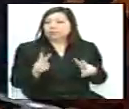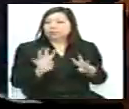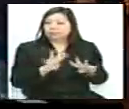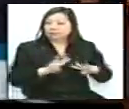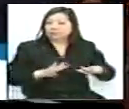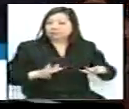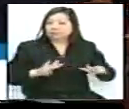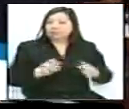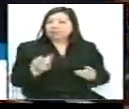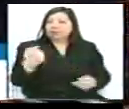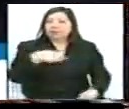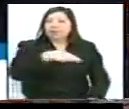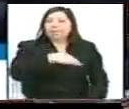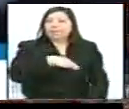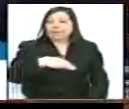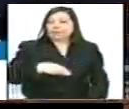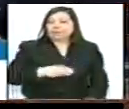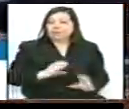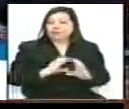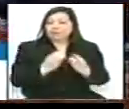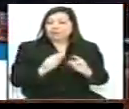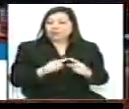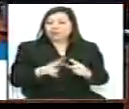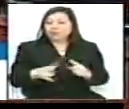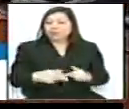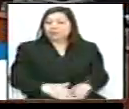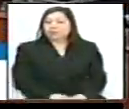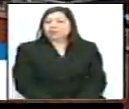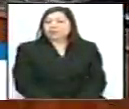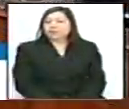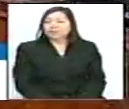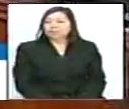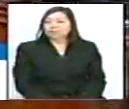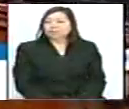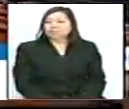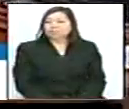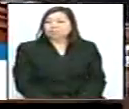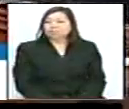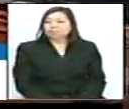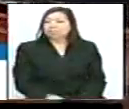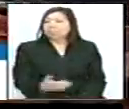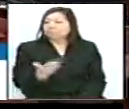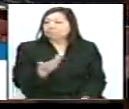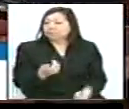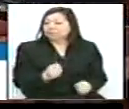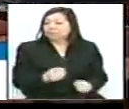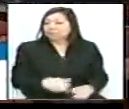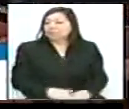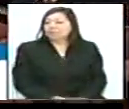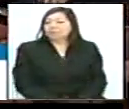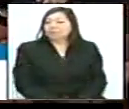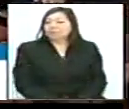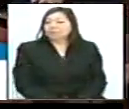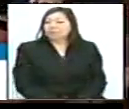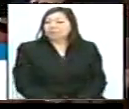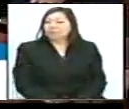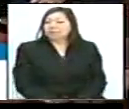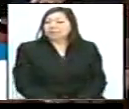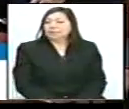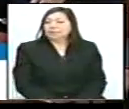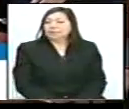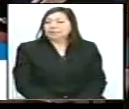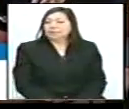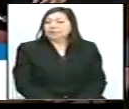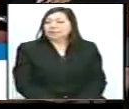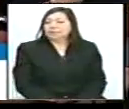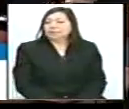podemos ofrecer a través de Congreso Televisión. Se presentó una moción de censura. La idea era